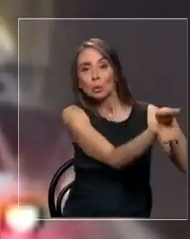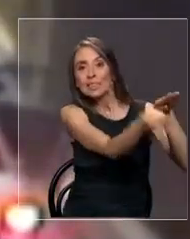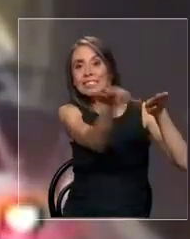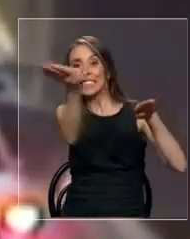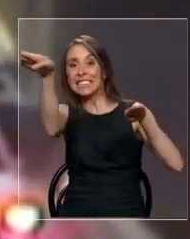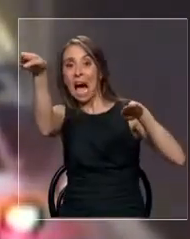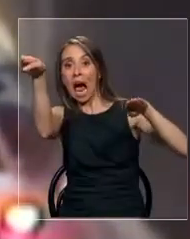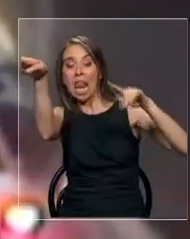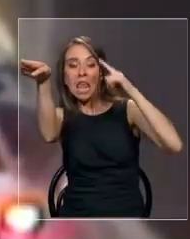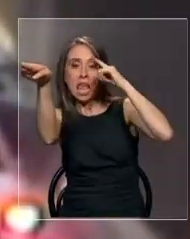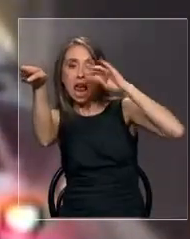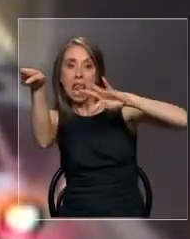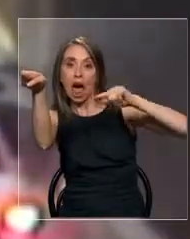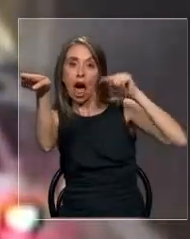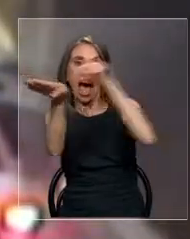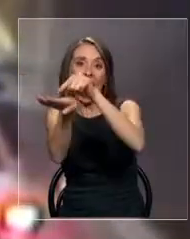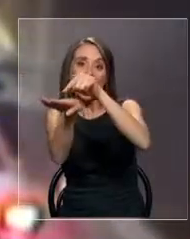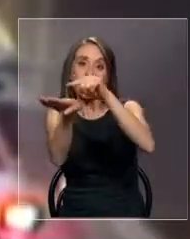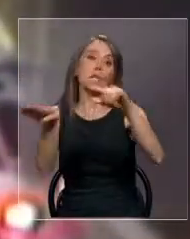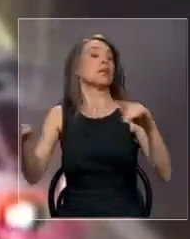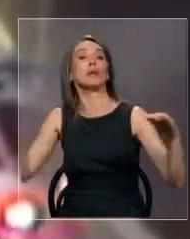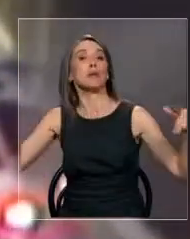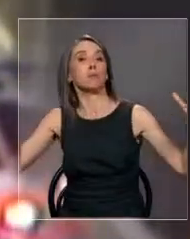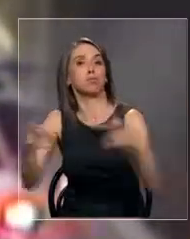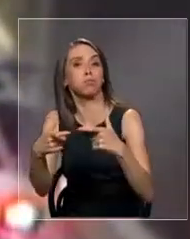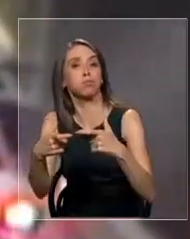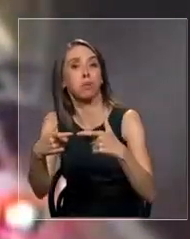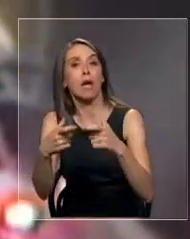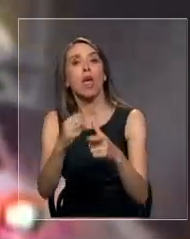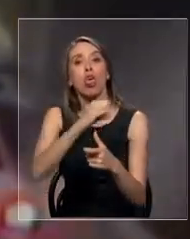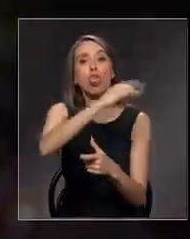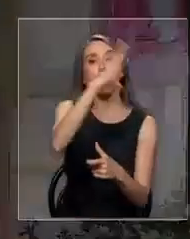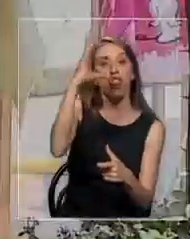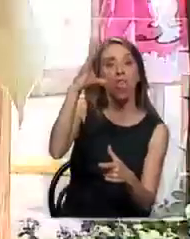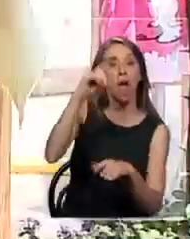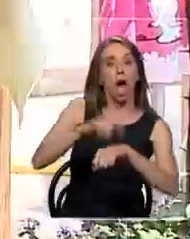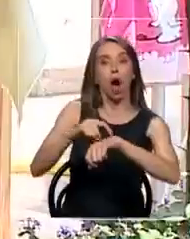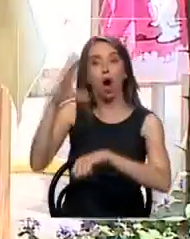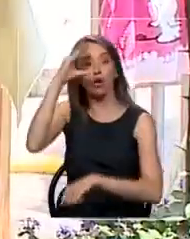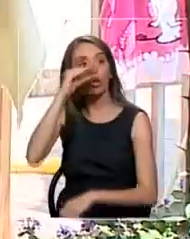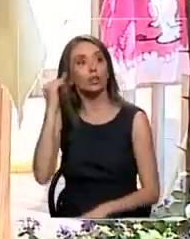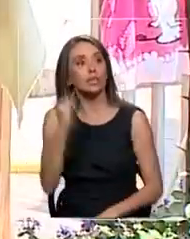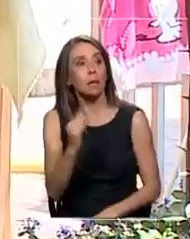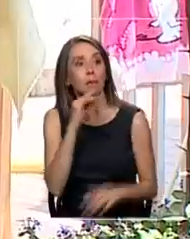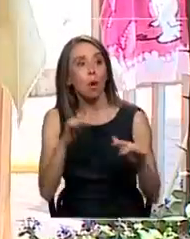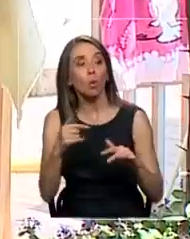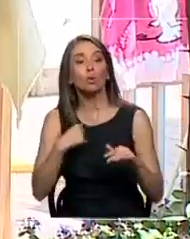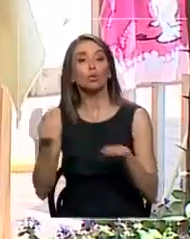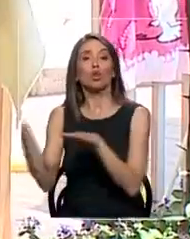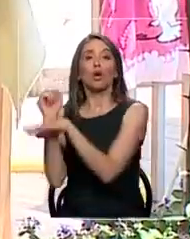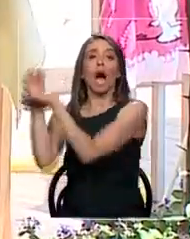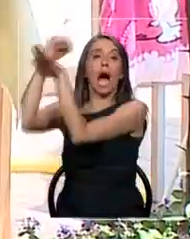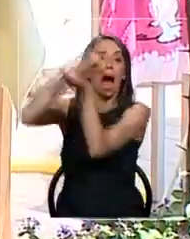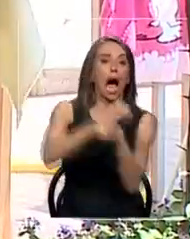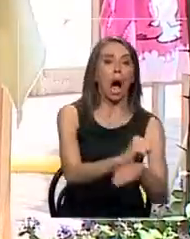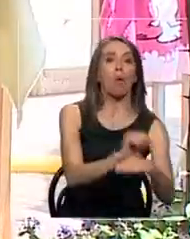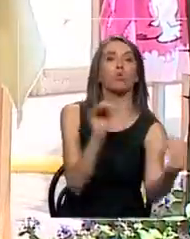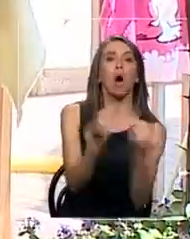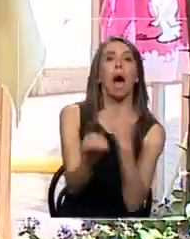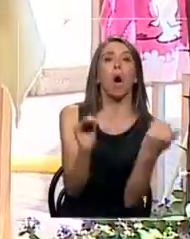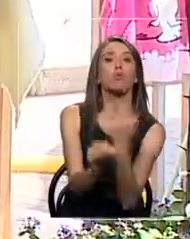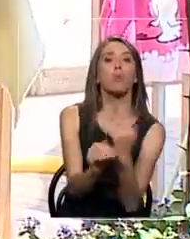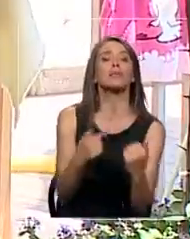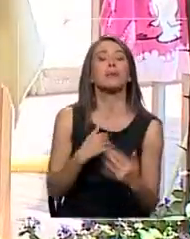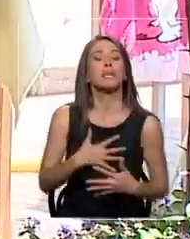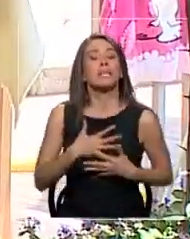perfecto para emboscar a conductores de día o de noche. Siempre uso autopista por lo mismo, porque me da un poco de